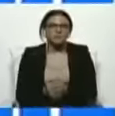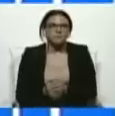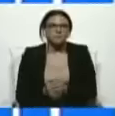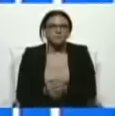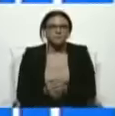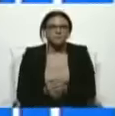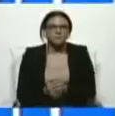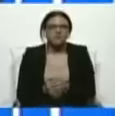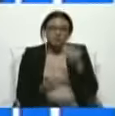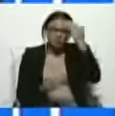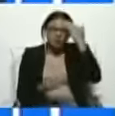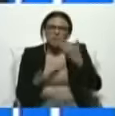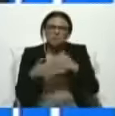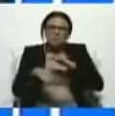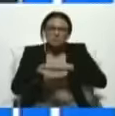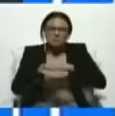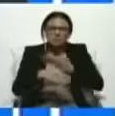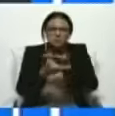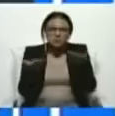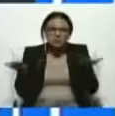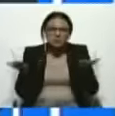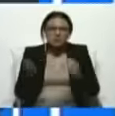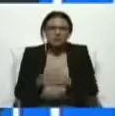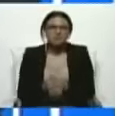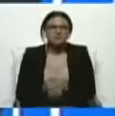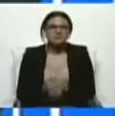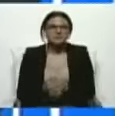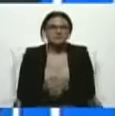por qué? Y aquí empieza la pregunta.